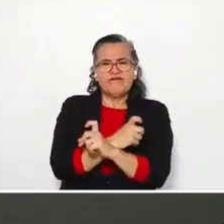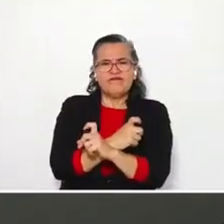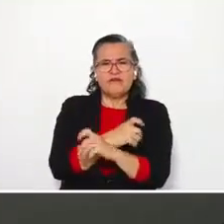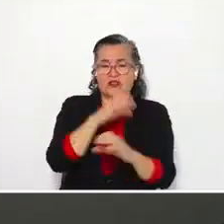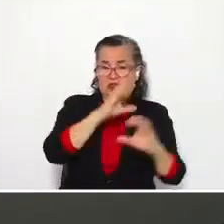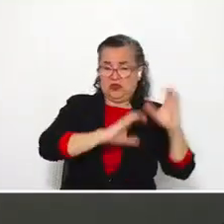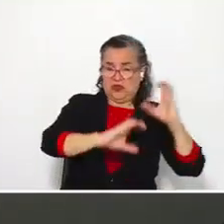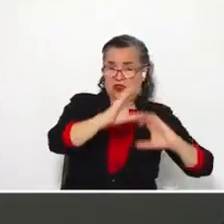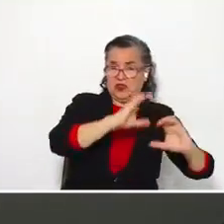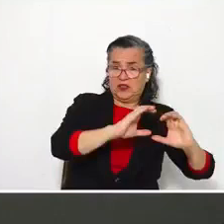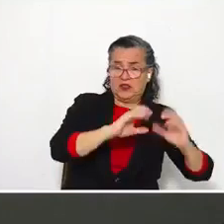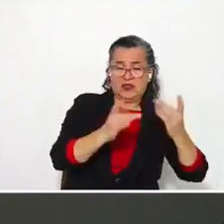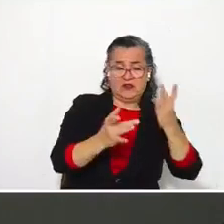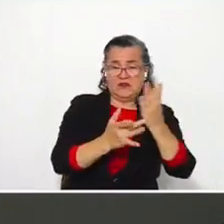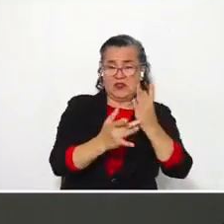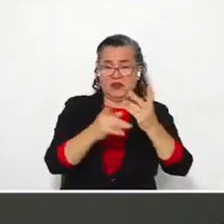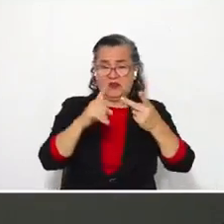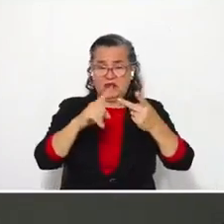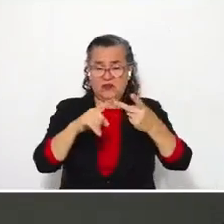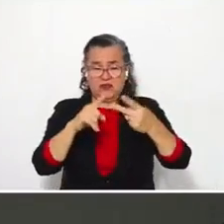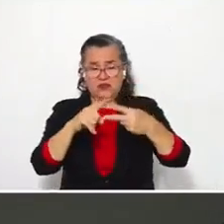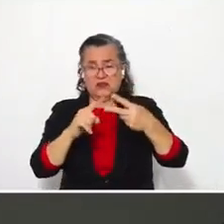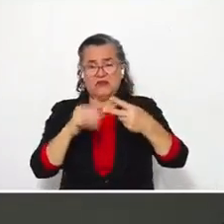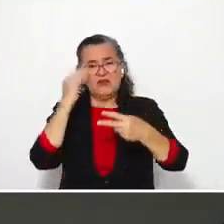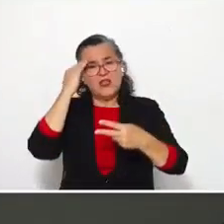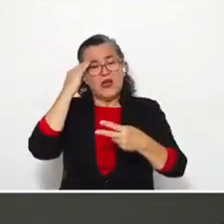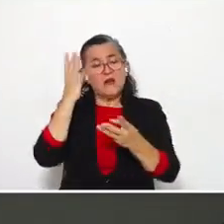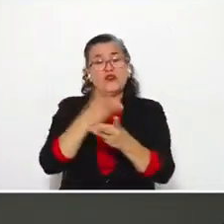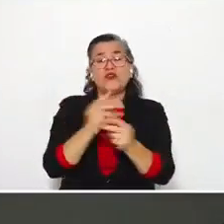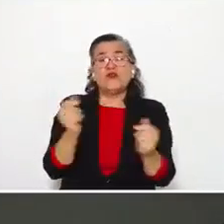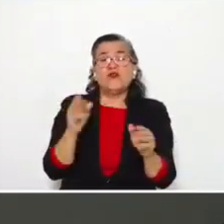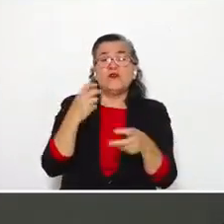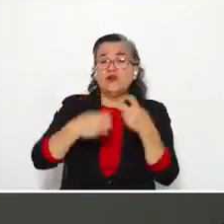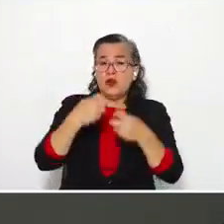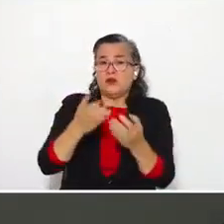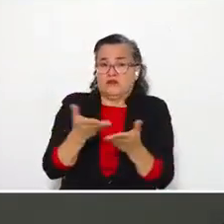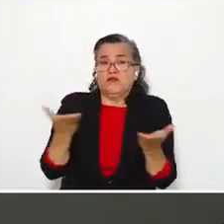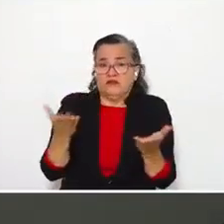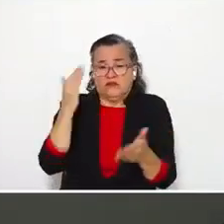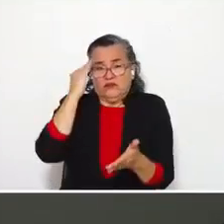ciencia, tenemos tecnología, sabemos cómo resolver los problemas